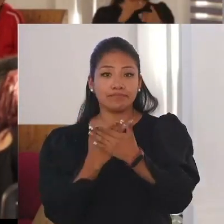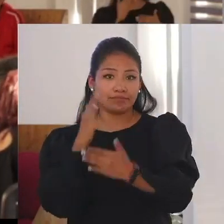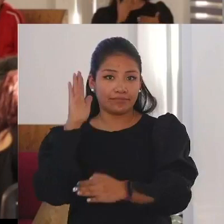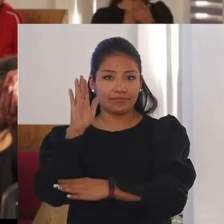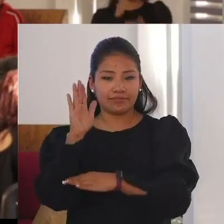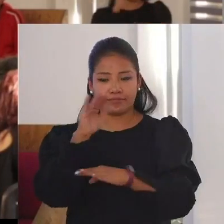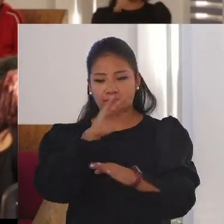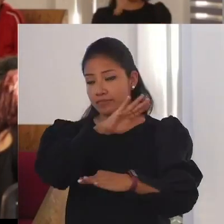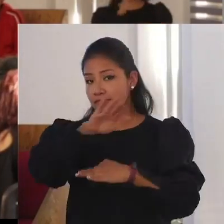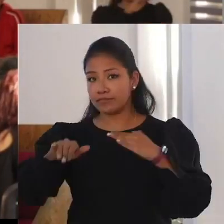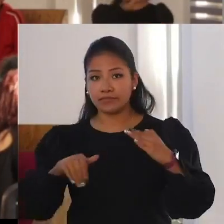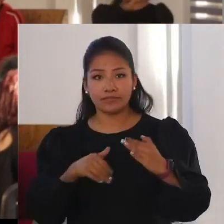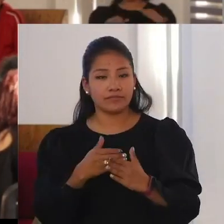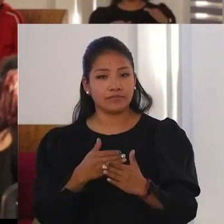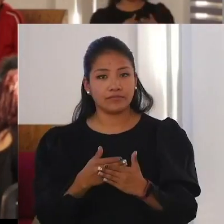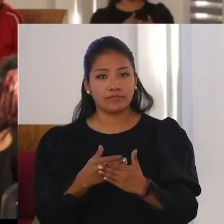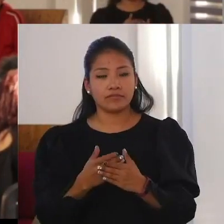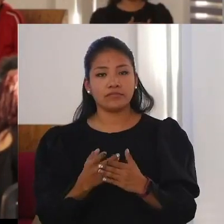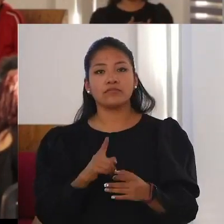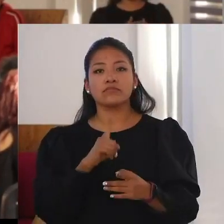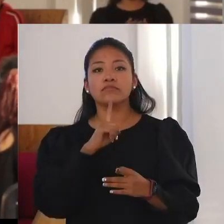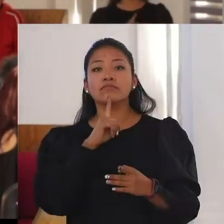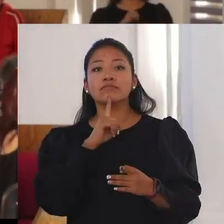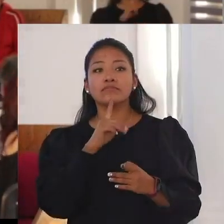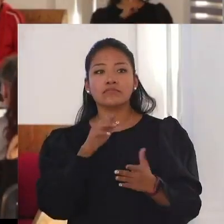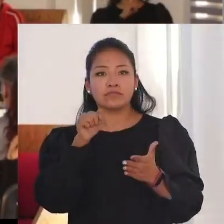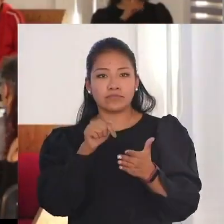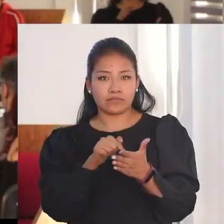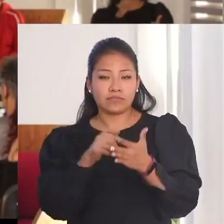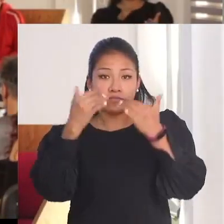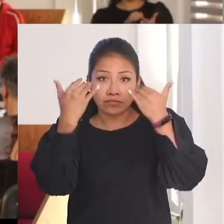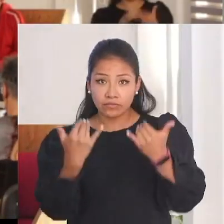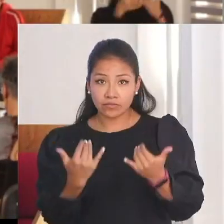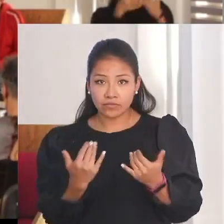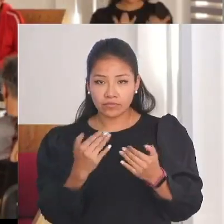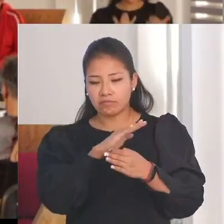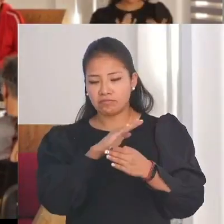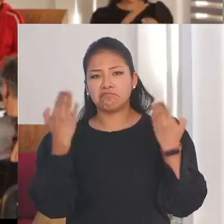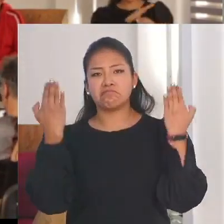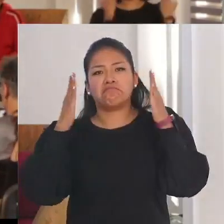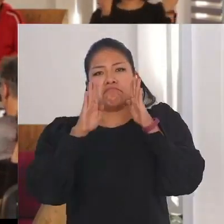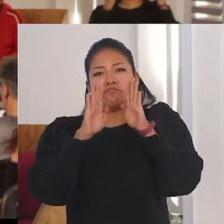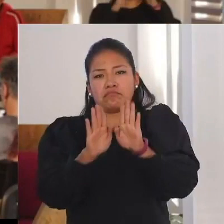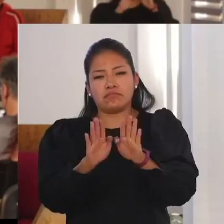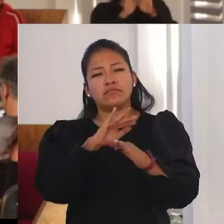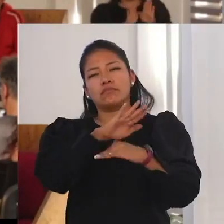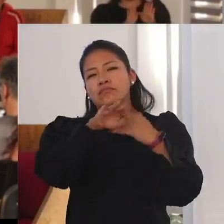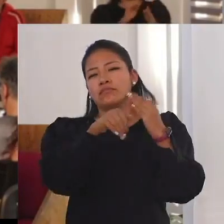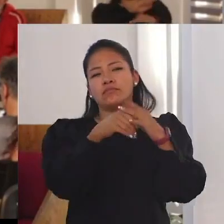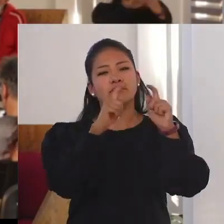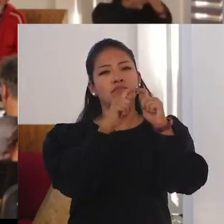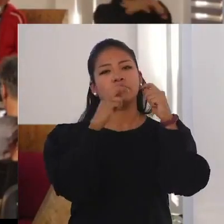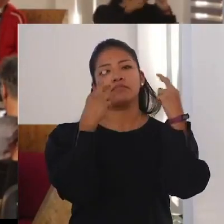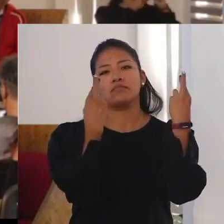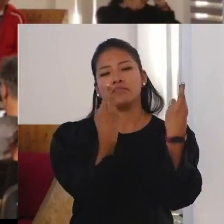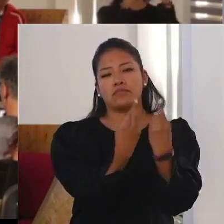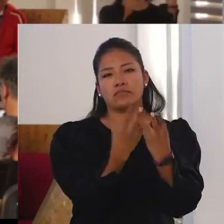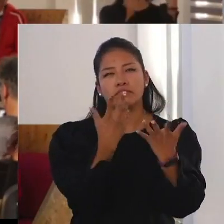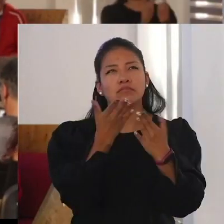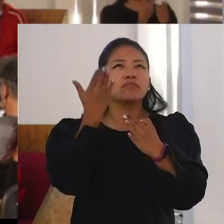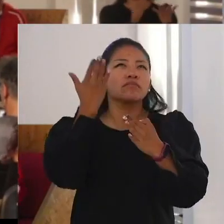todos estamos hoy en día de cierre hoy de este taller que duró tres días